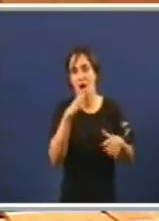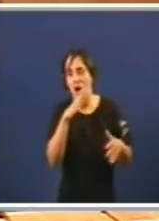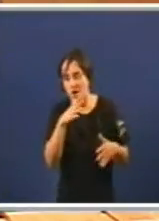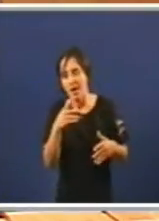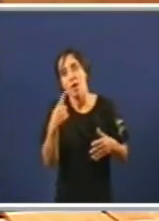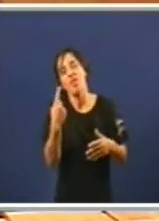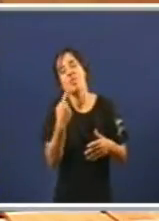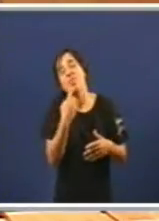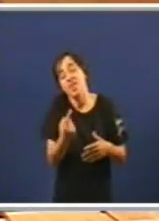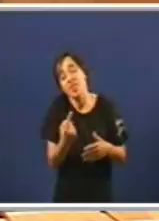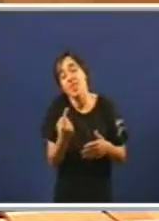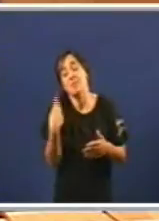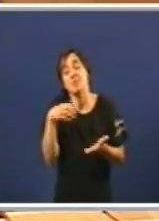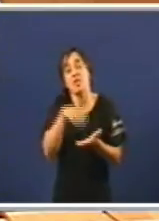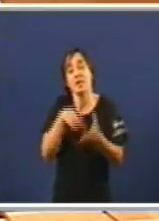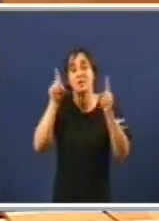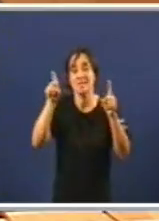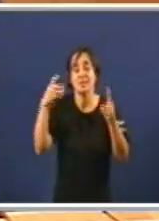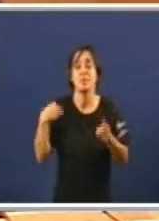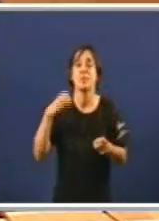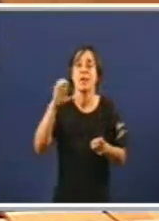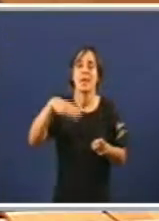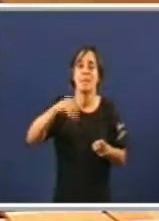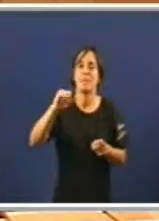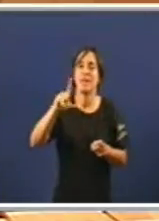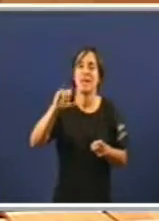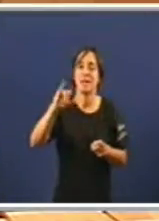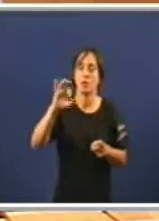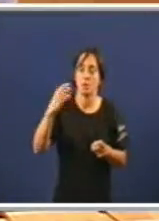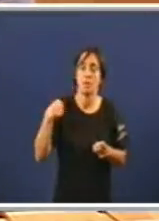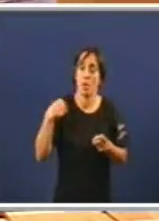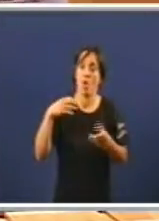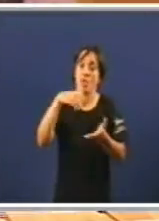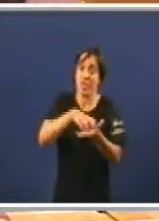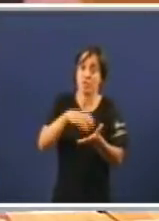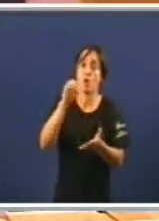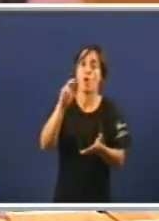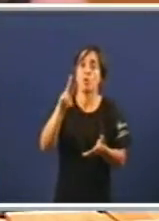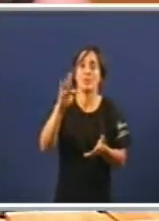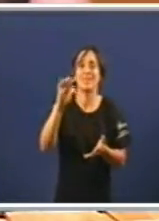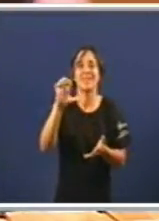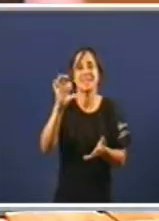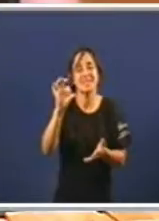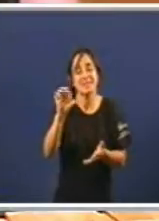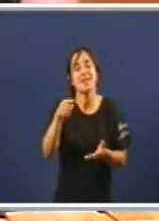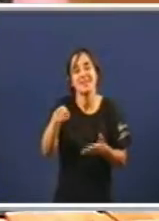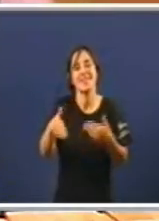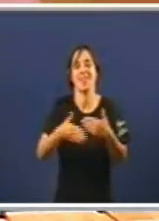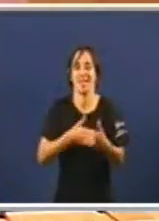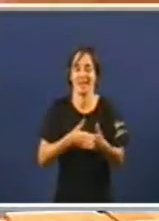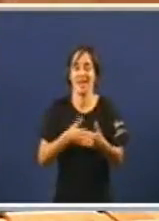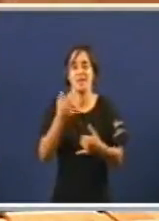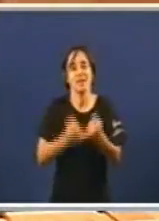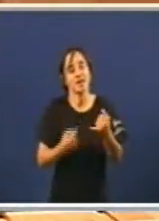ensino de Emilio Navascués en Outes, ese sí pecha. Eu ao señor Fernández Gil voulle dedicar